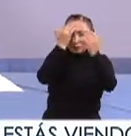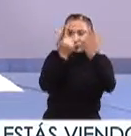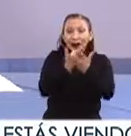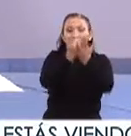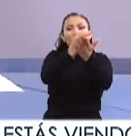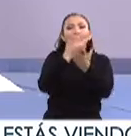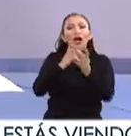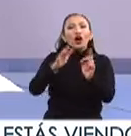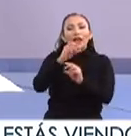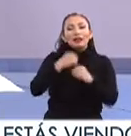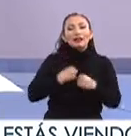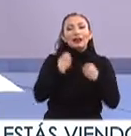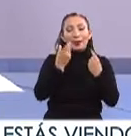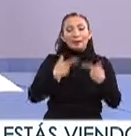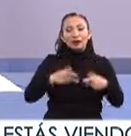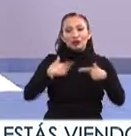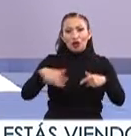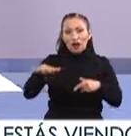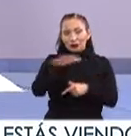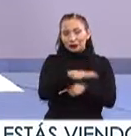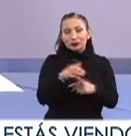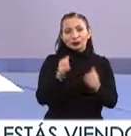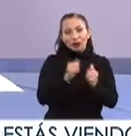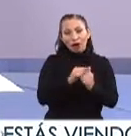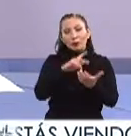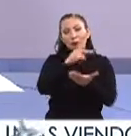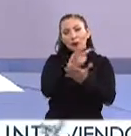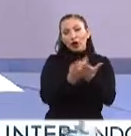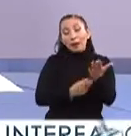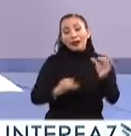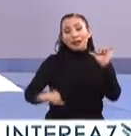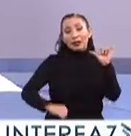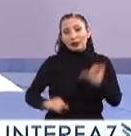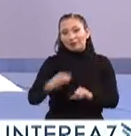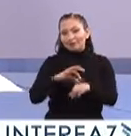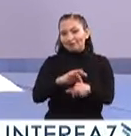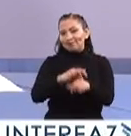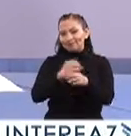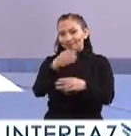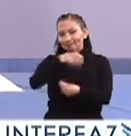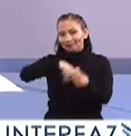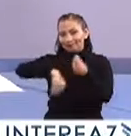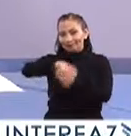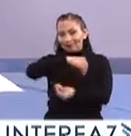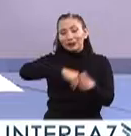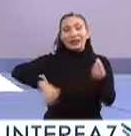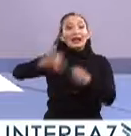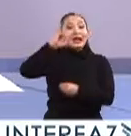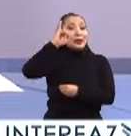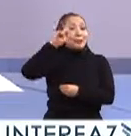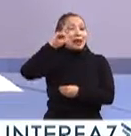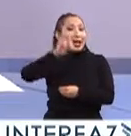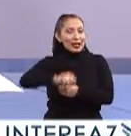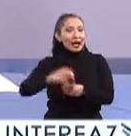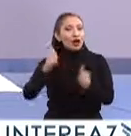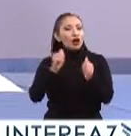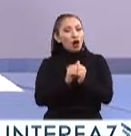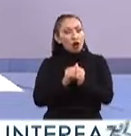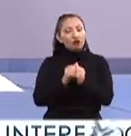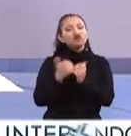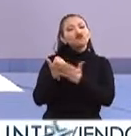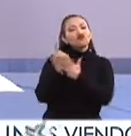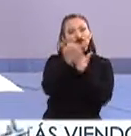permita mejorar las condiciones de vida de la población a través de programas y acciones sustentables. Así es, el Politécnico Nacional, a través